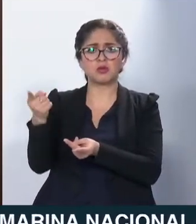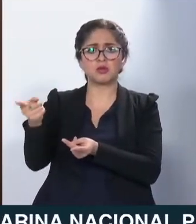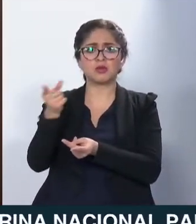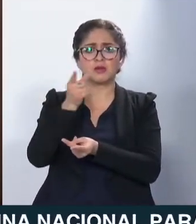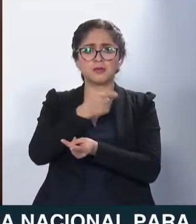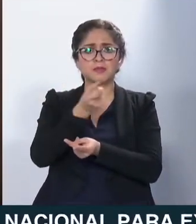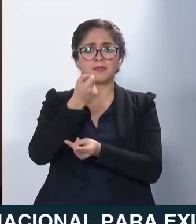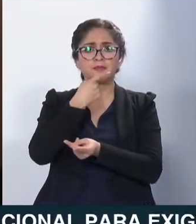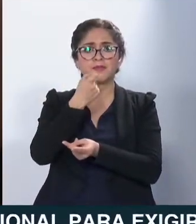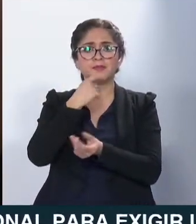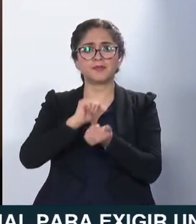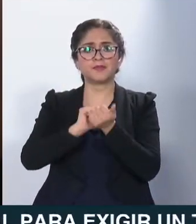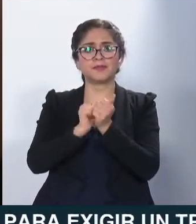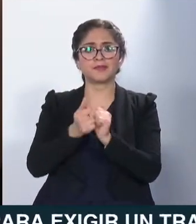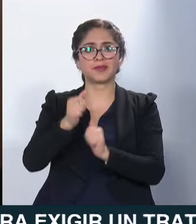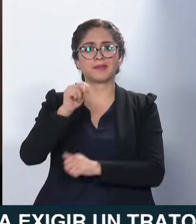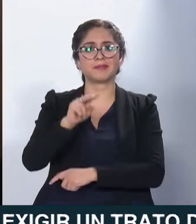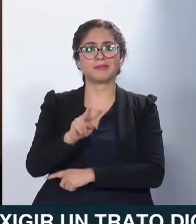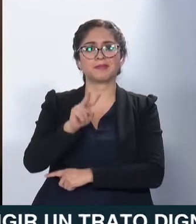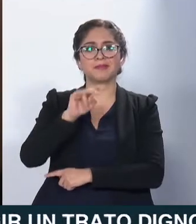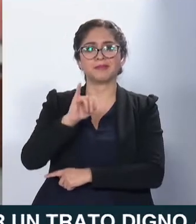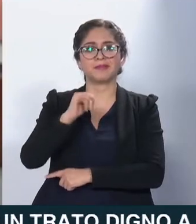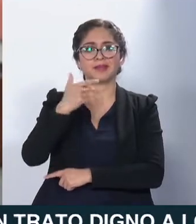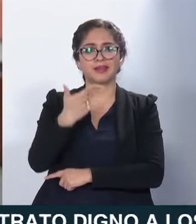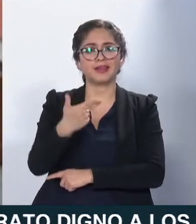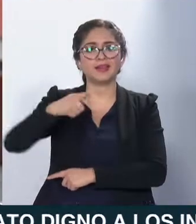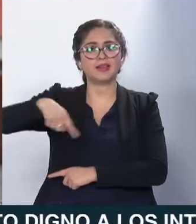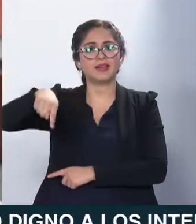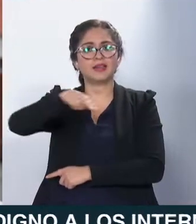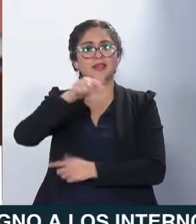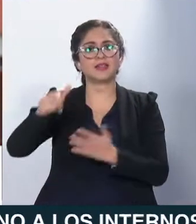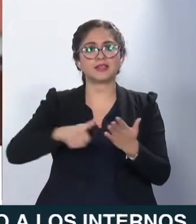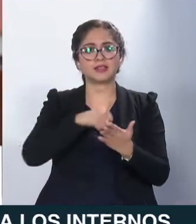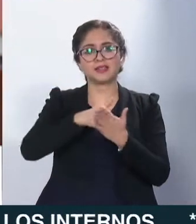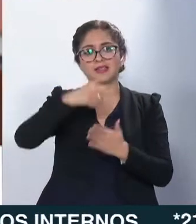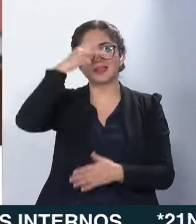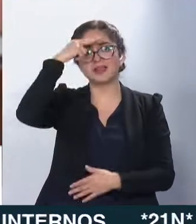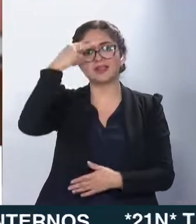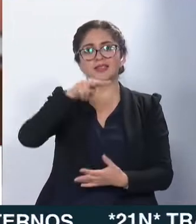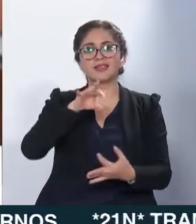pacientes que viven con VIH en la capital del país. Muy bien,